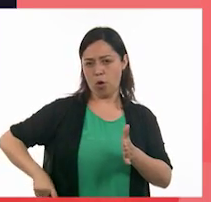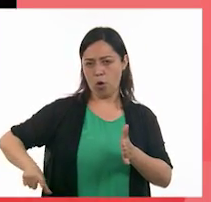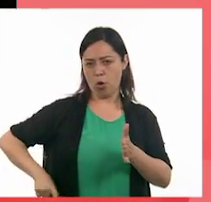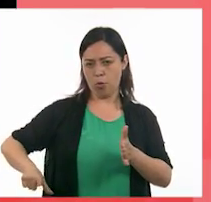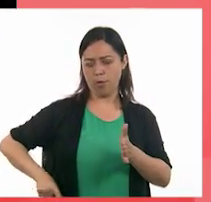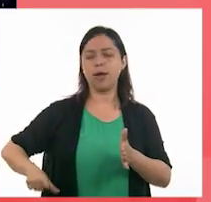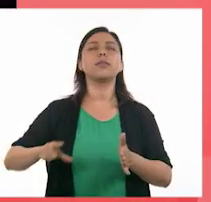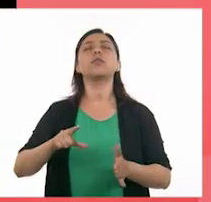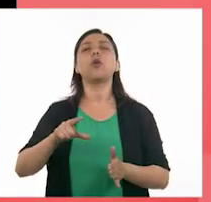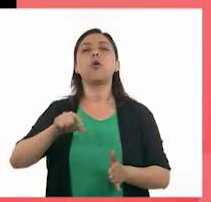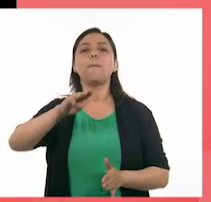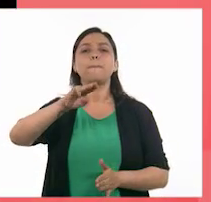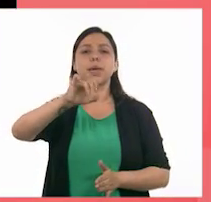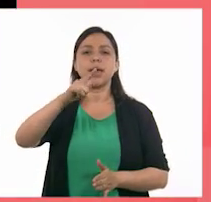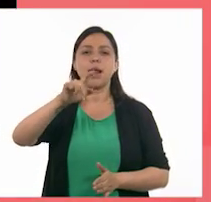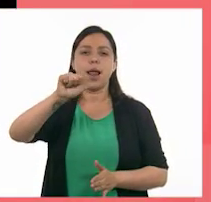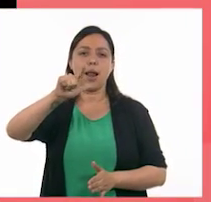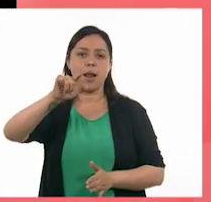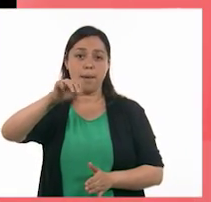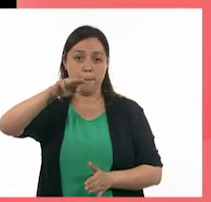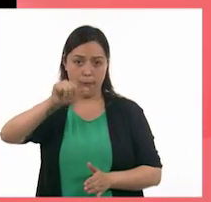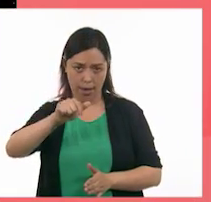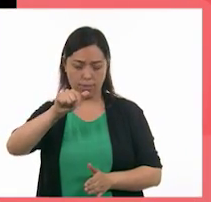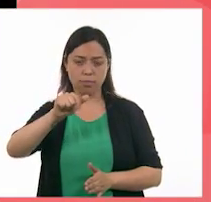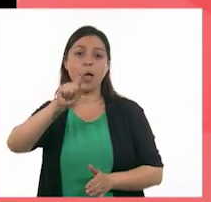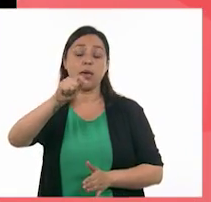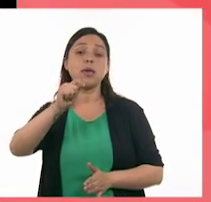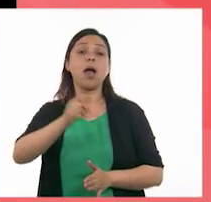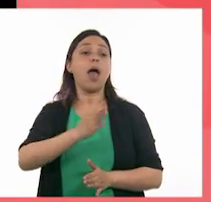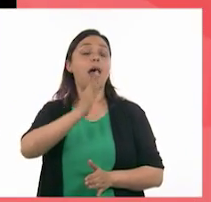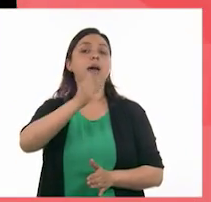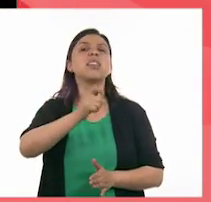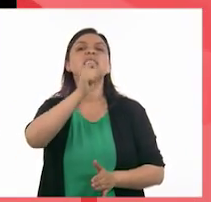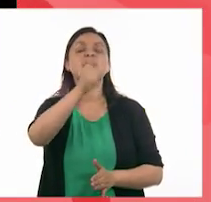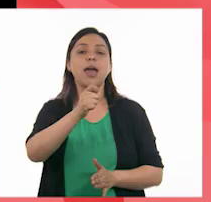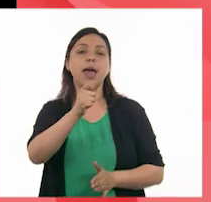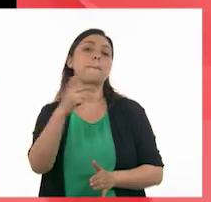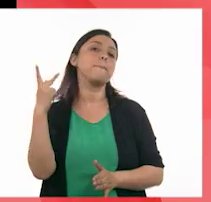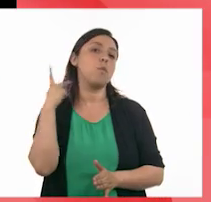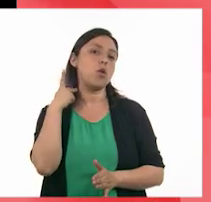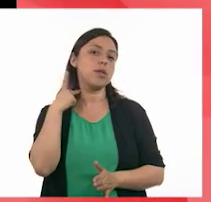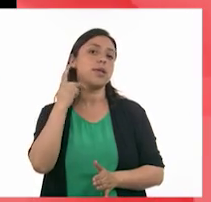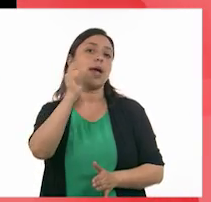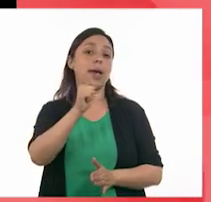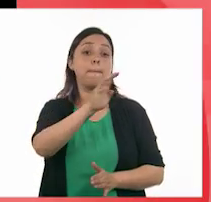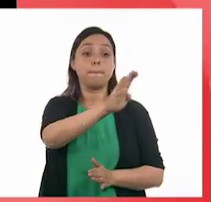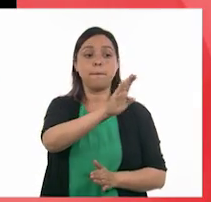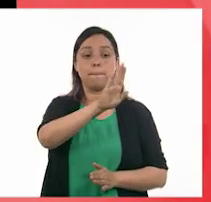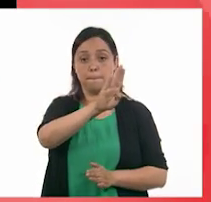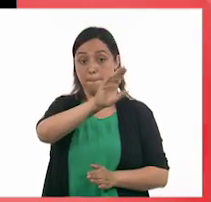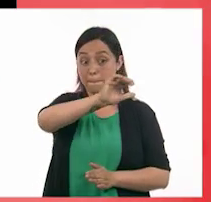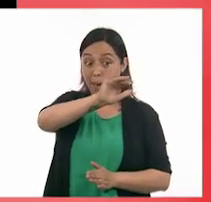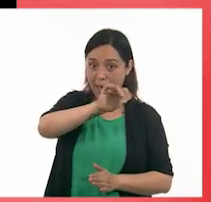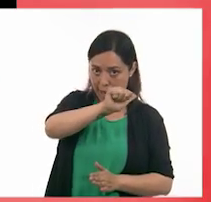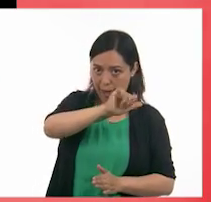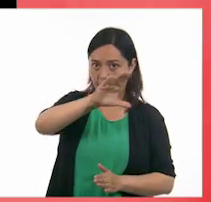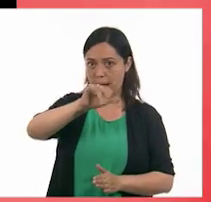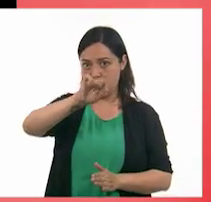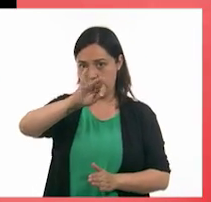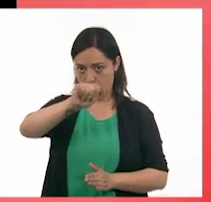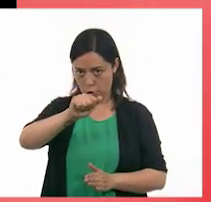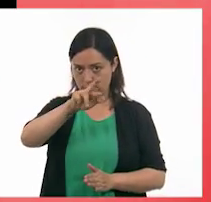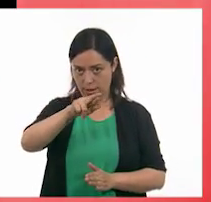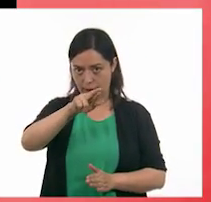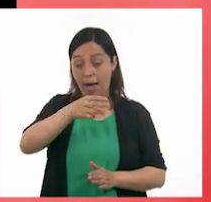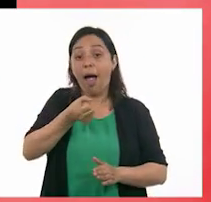presidente Miguel Alemán Valdés, se proclama la categoría política de Baja California. Así nace y se integra